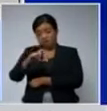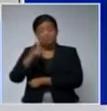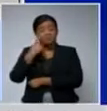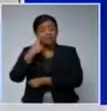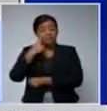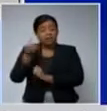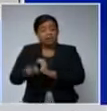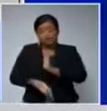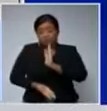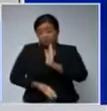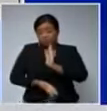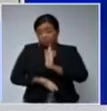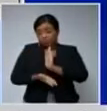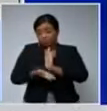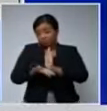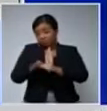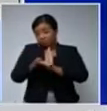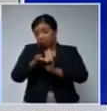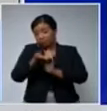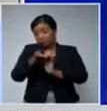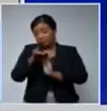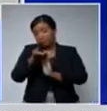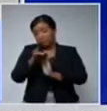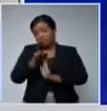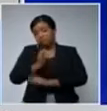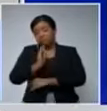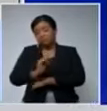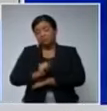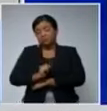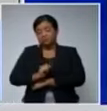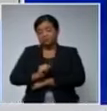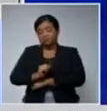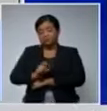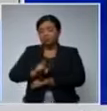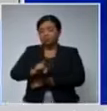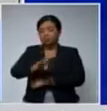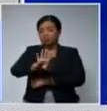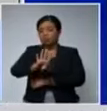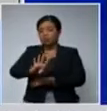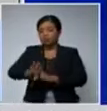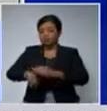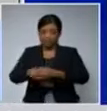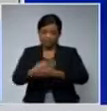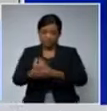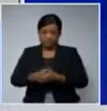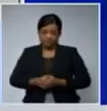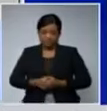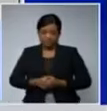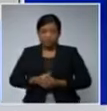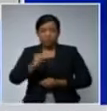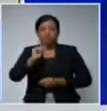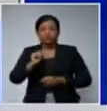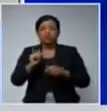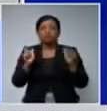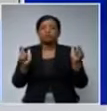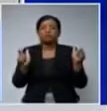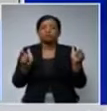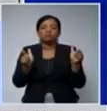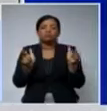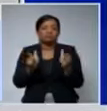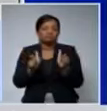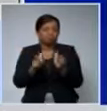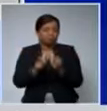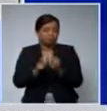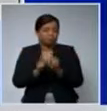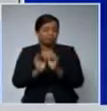de la incidencia en los últimos 4 días, con una reducción en cuanto al número de